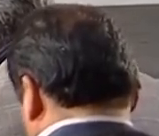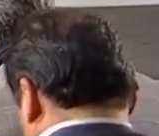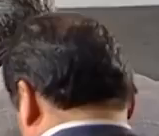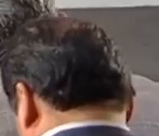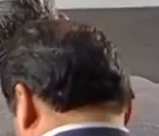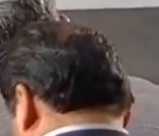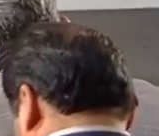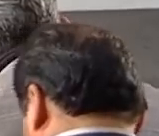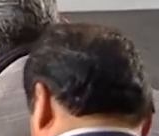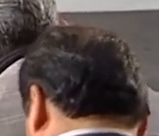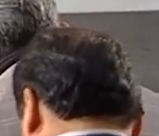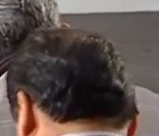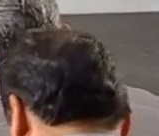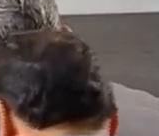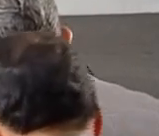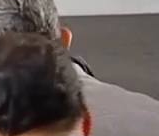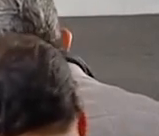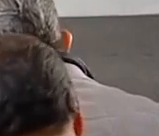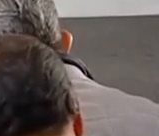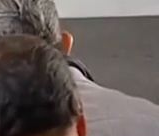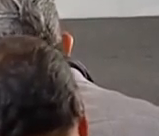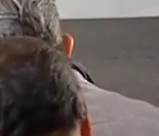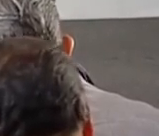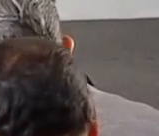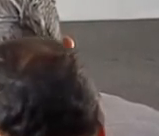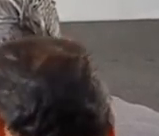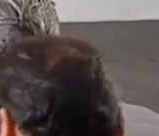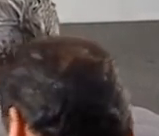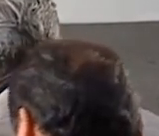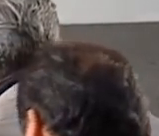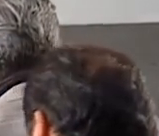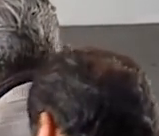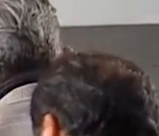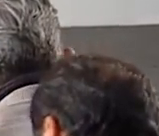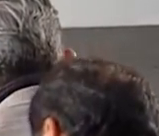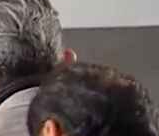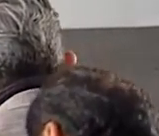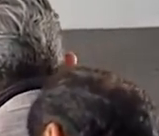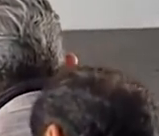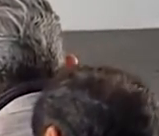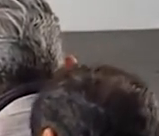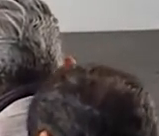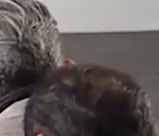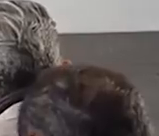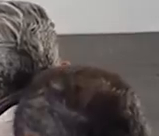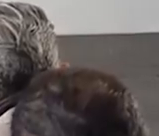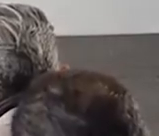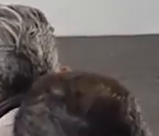de lo que se llevaron a Europa y a España en particular, en 3 siglos,